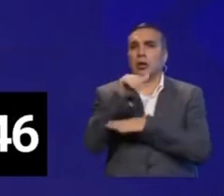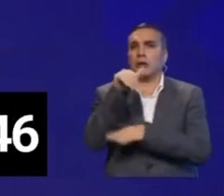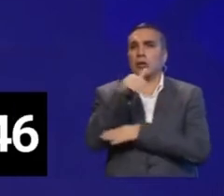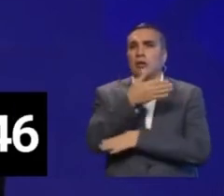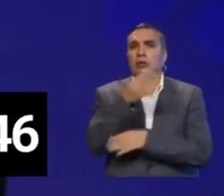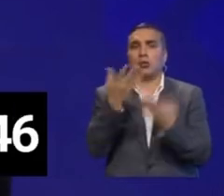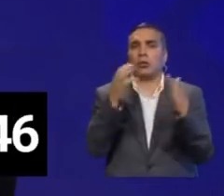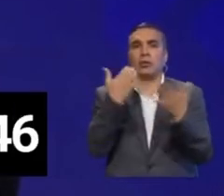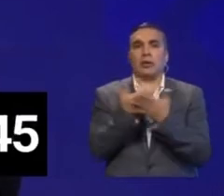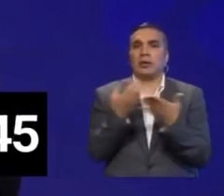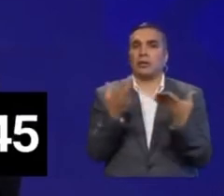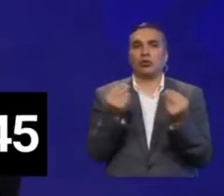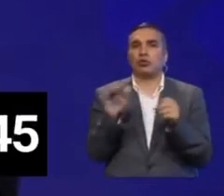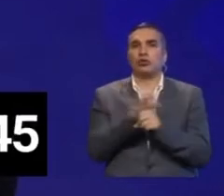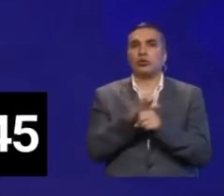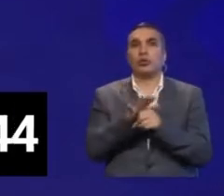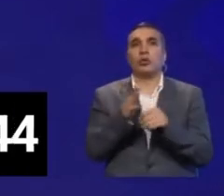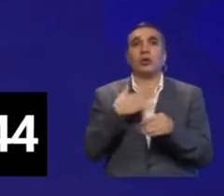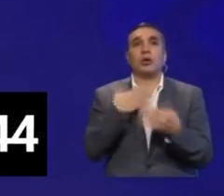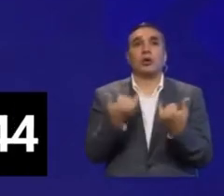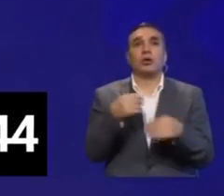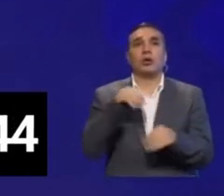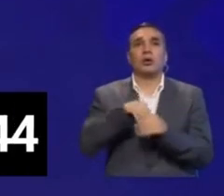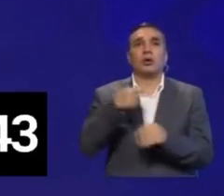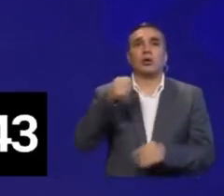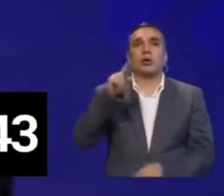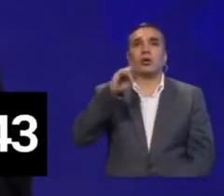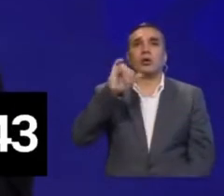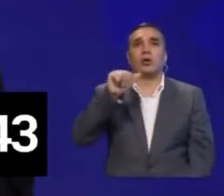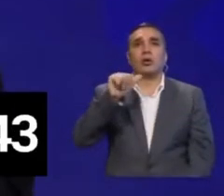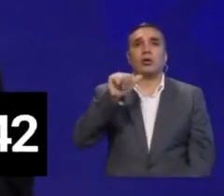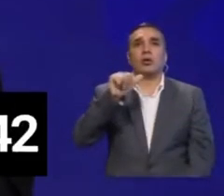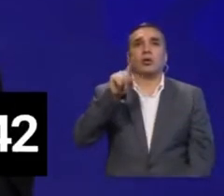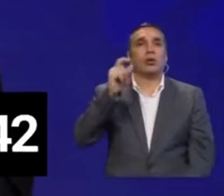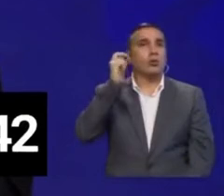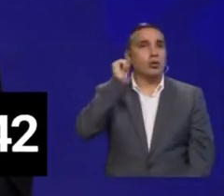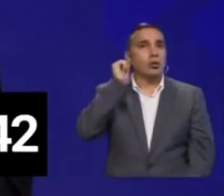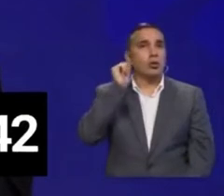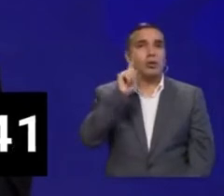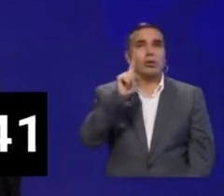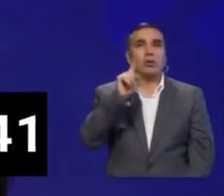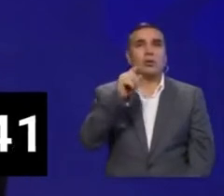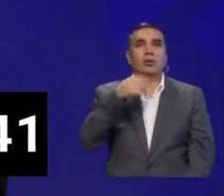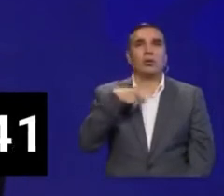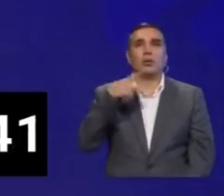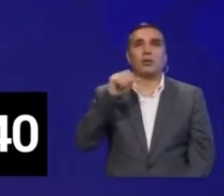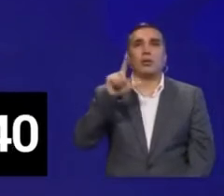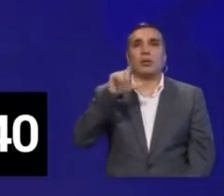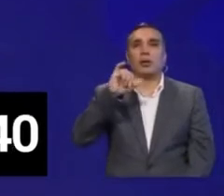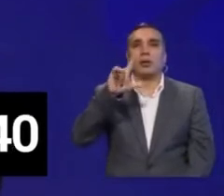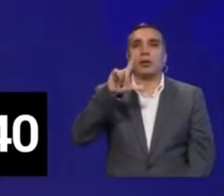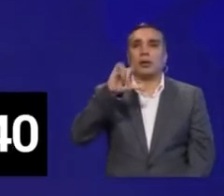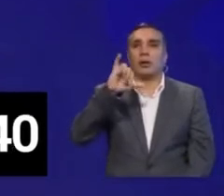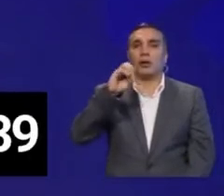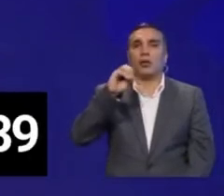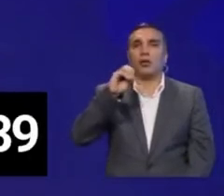No hay plata que alcance. Aquí está Gloria Villena, una mujer de Pelileo, que lo